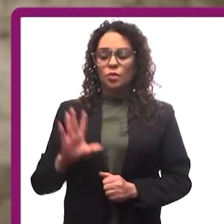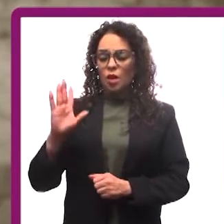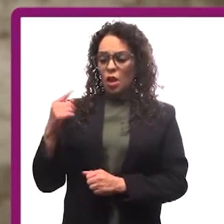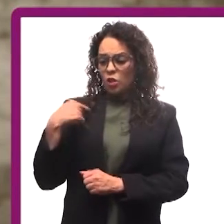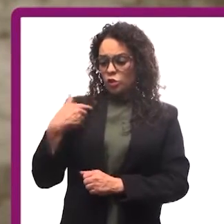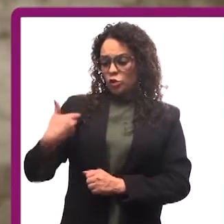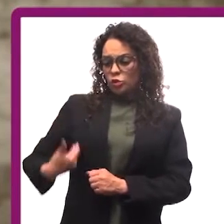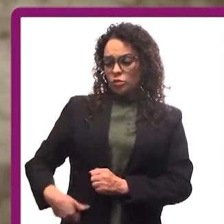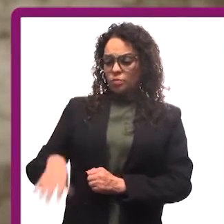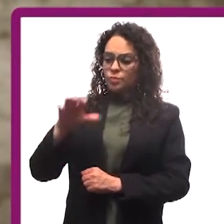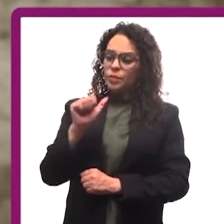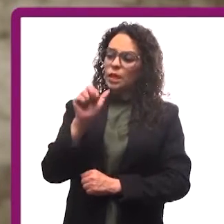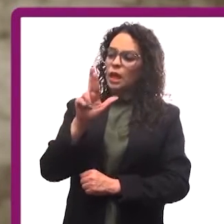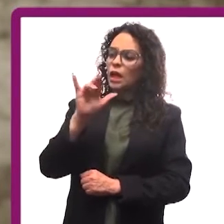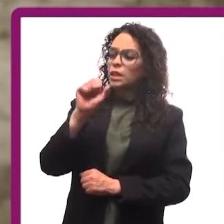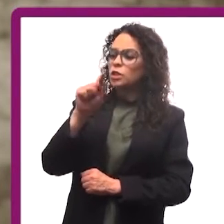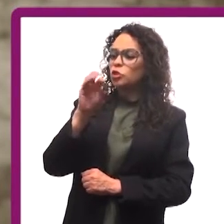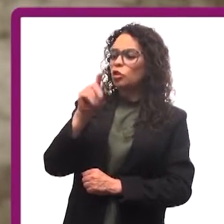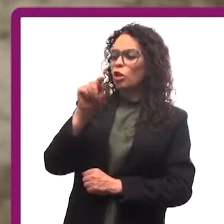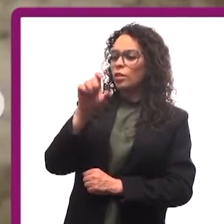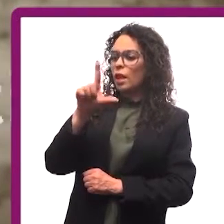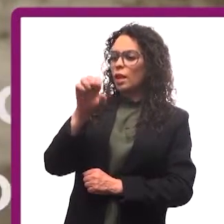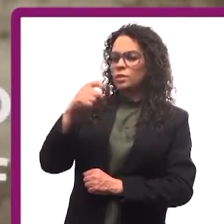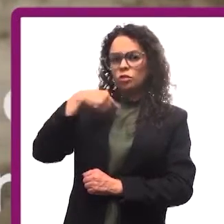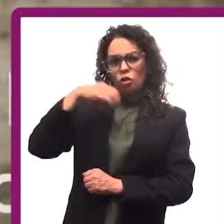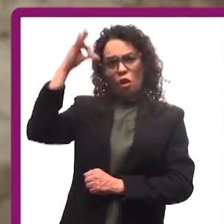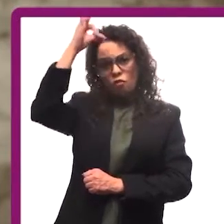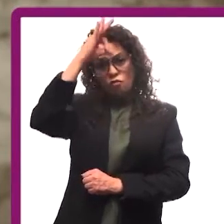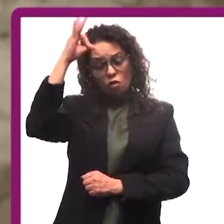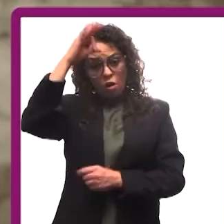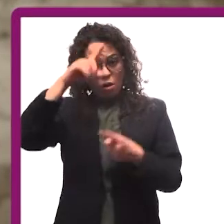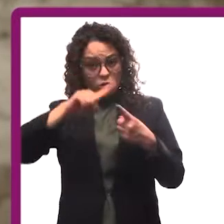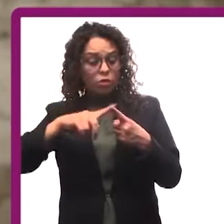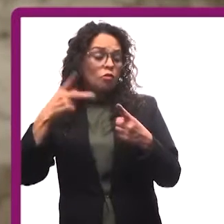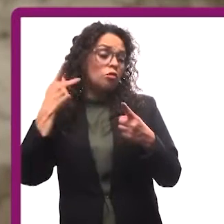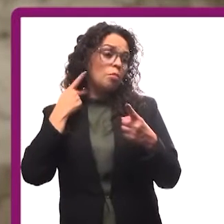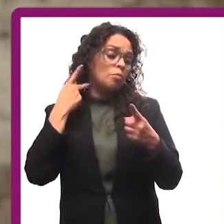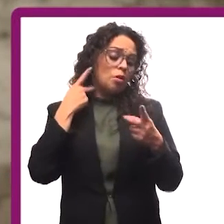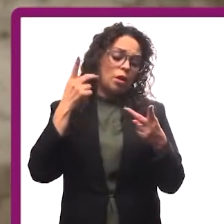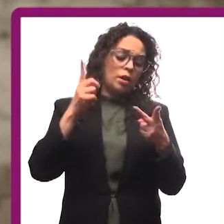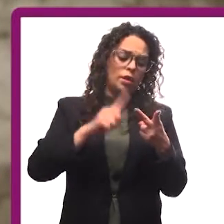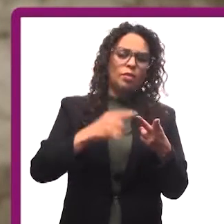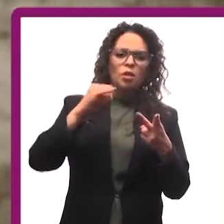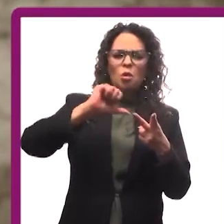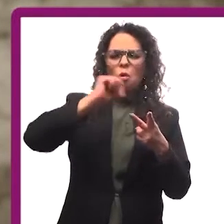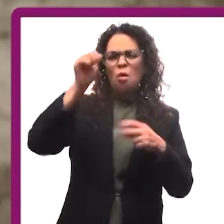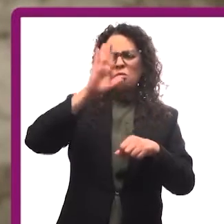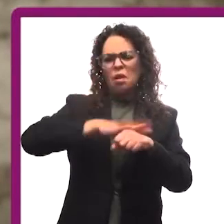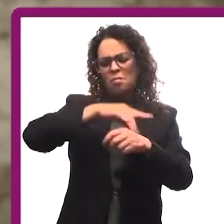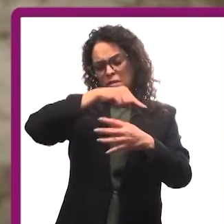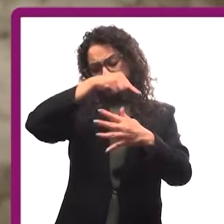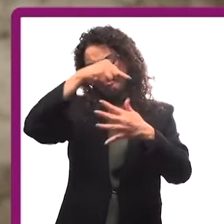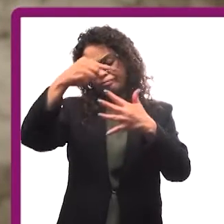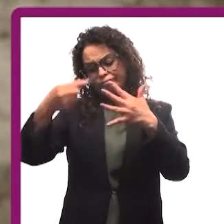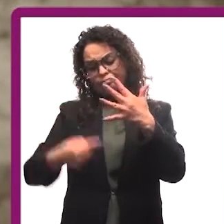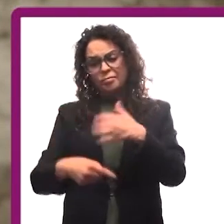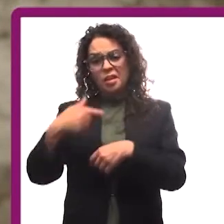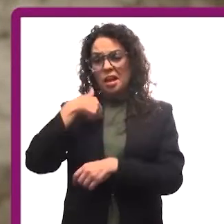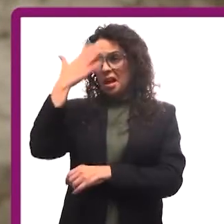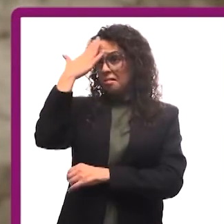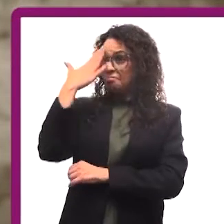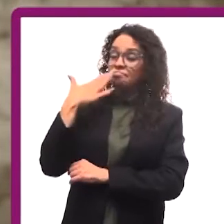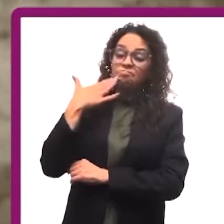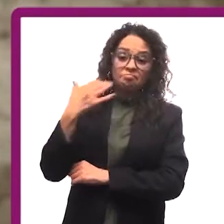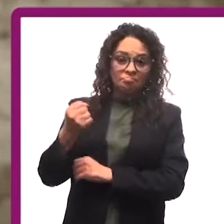Yo, Aristóteles, filósofo, politólogo y ya saben, otras muchas cosas. En